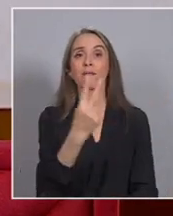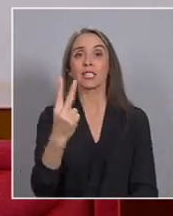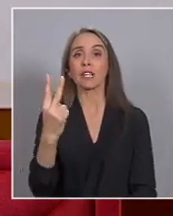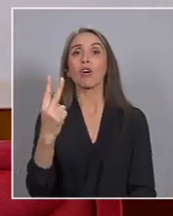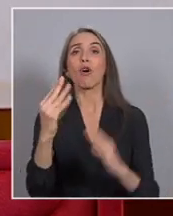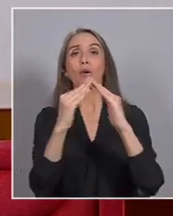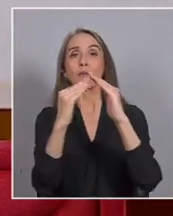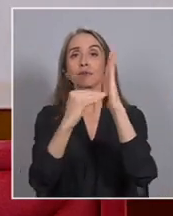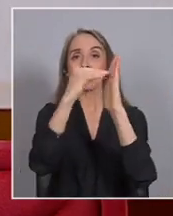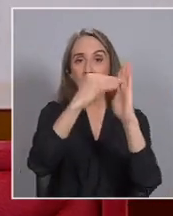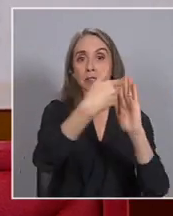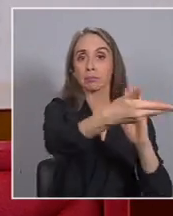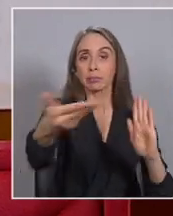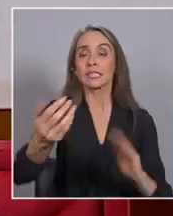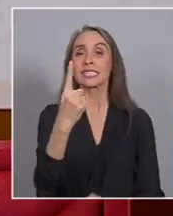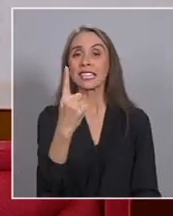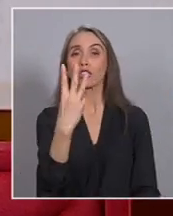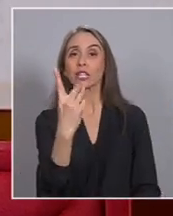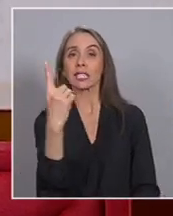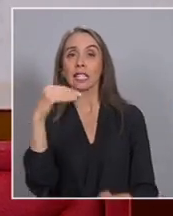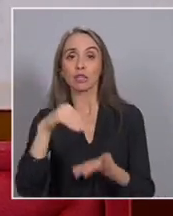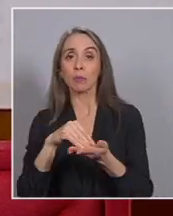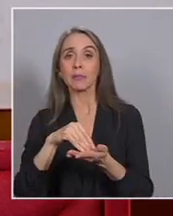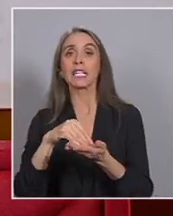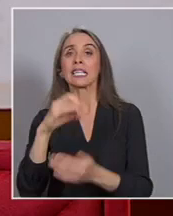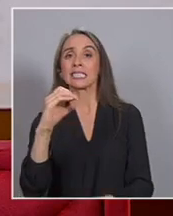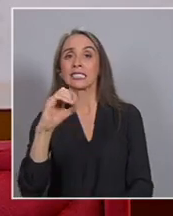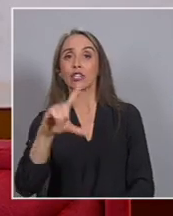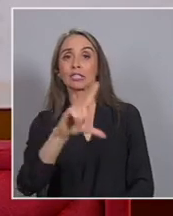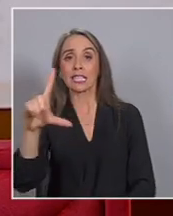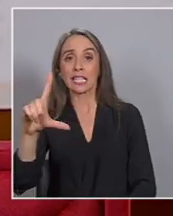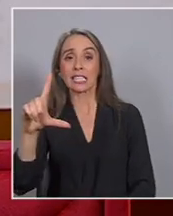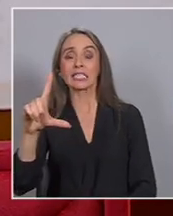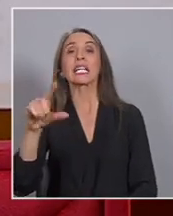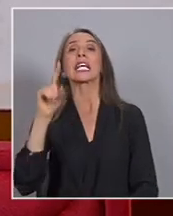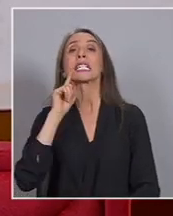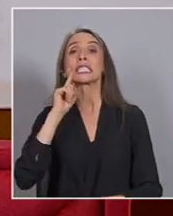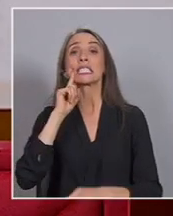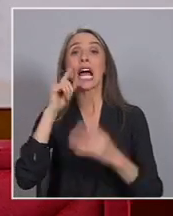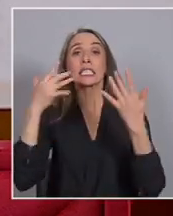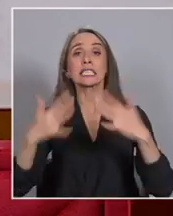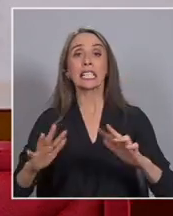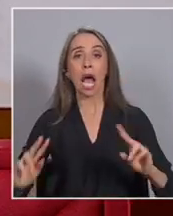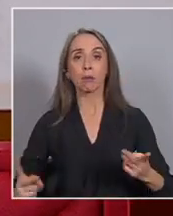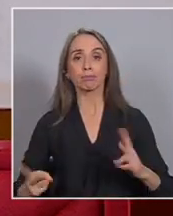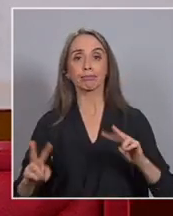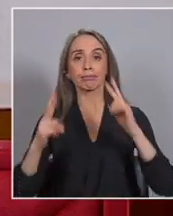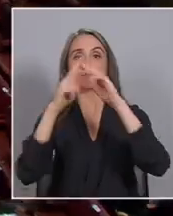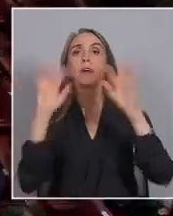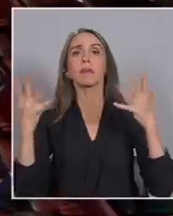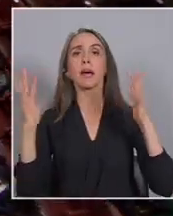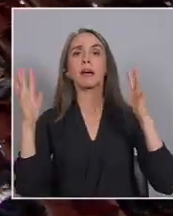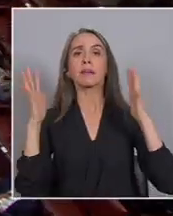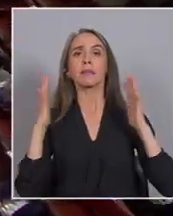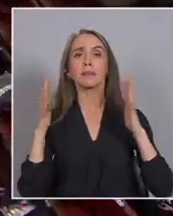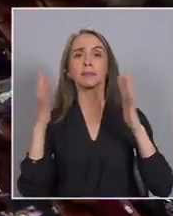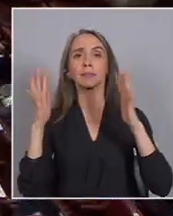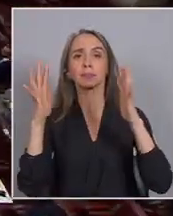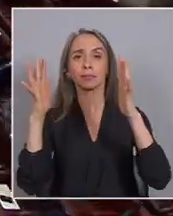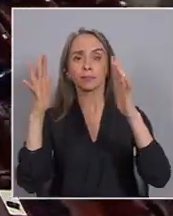60.222 viviendas y otras 131.077 se encuentran ya en construcción.